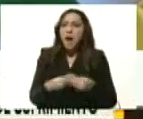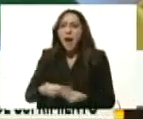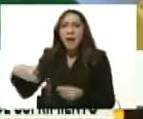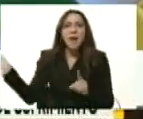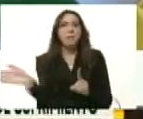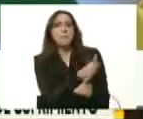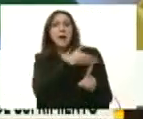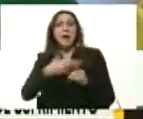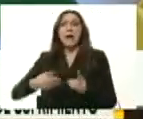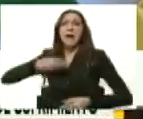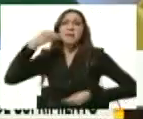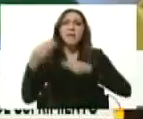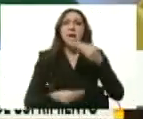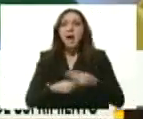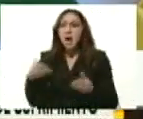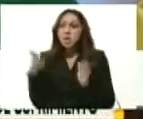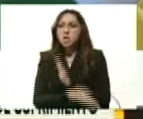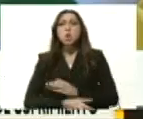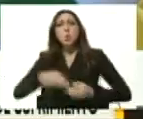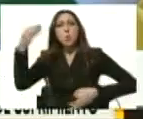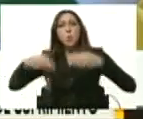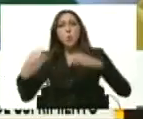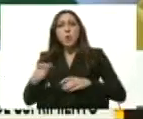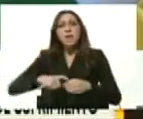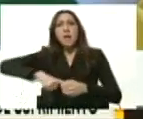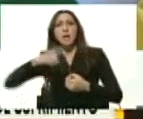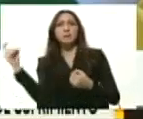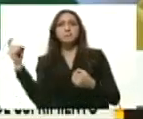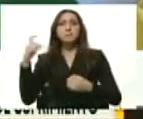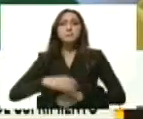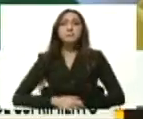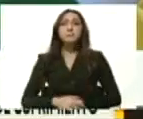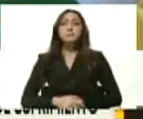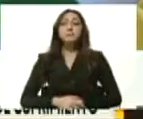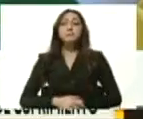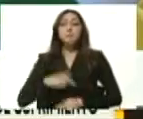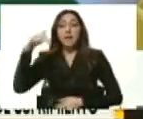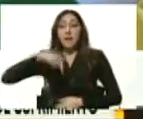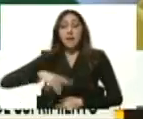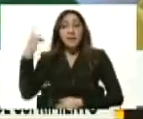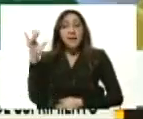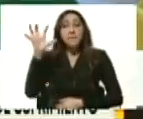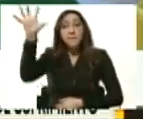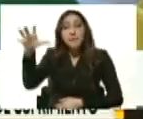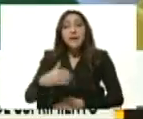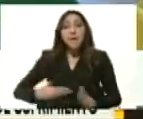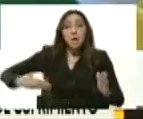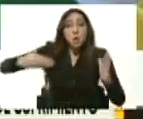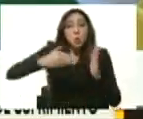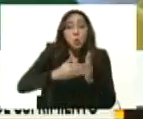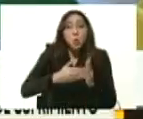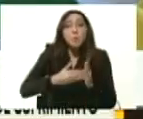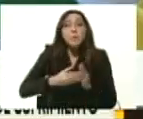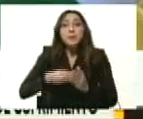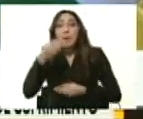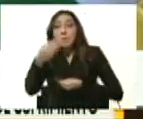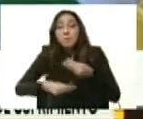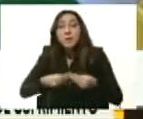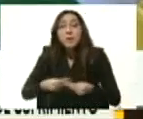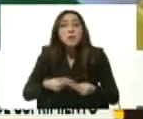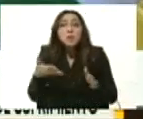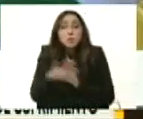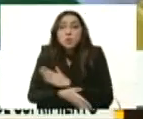ejecuciones extrajudiciales que sucedieron en nuestro país durante el golpe de Estado. Un golpe de